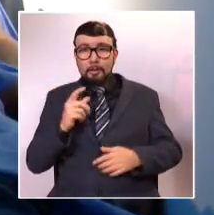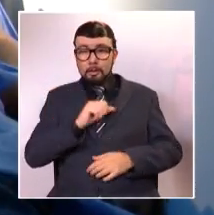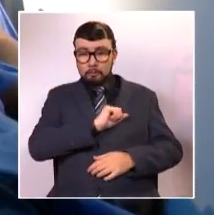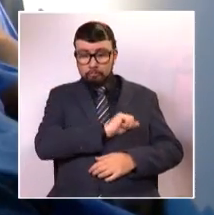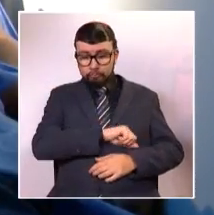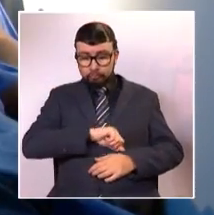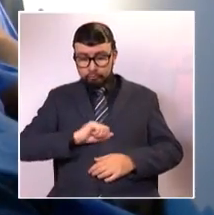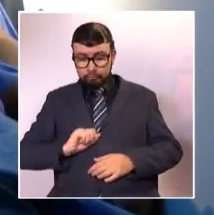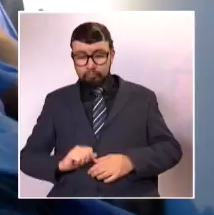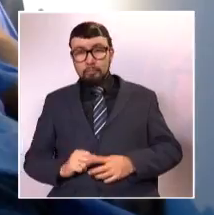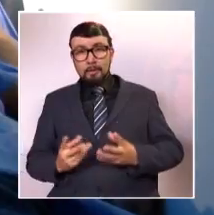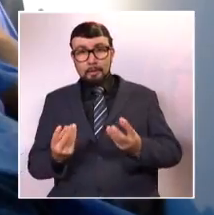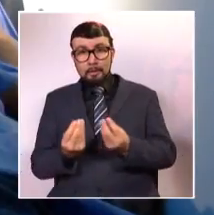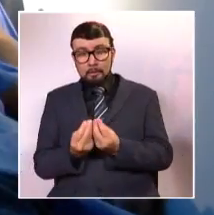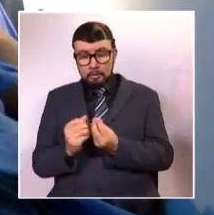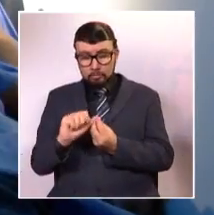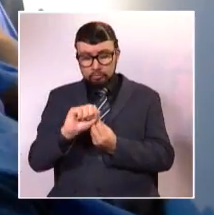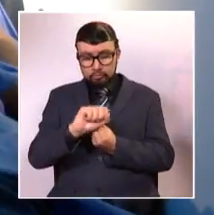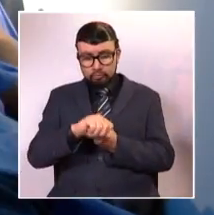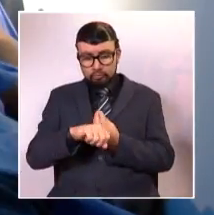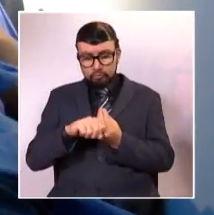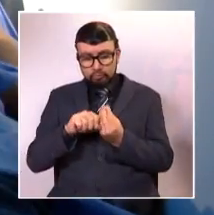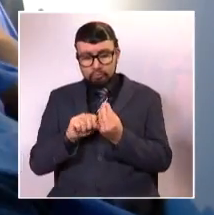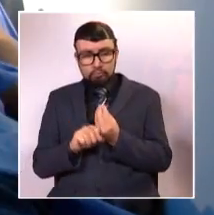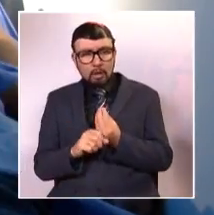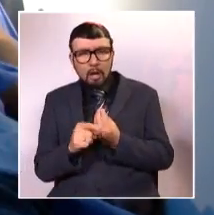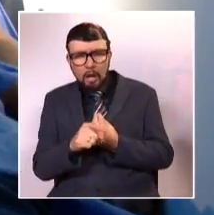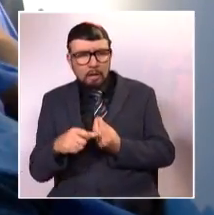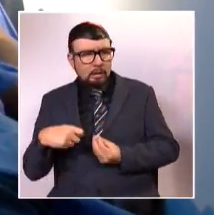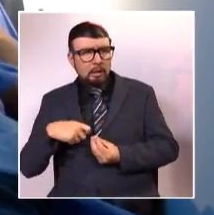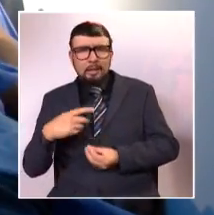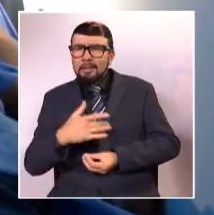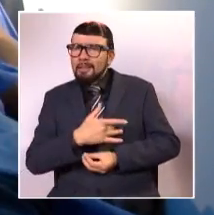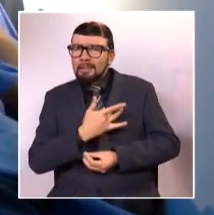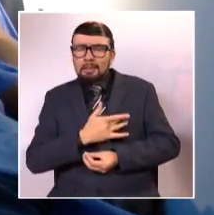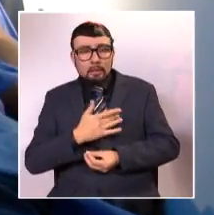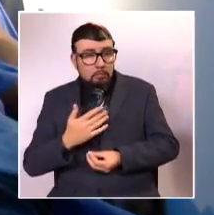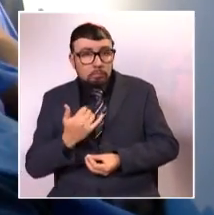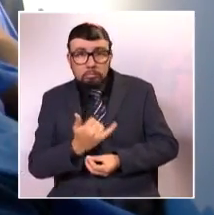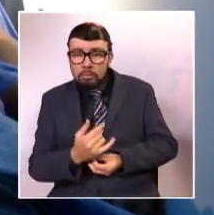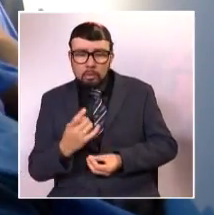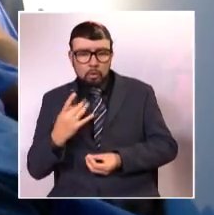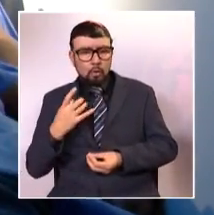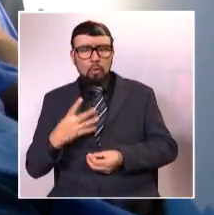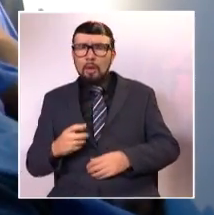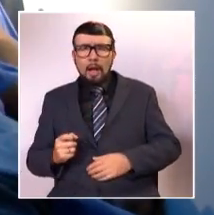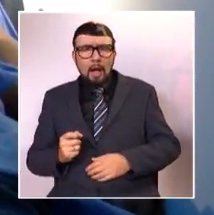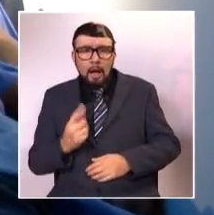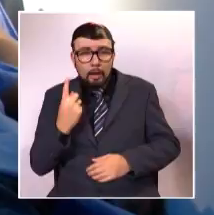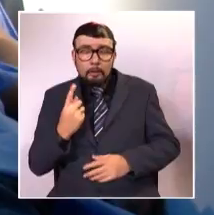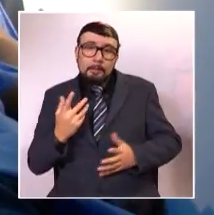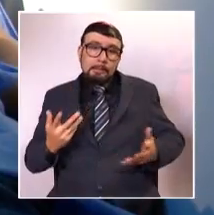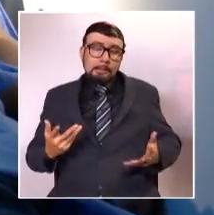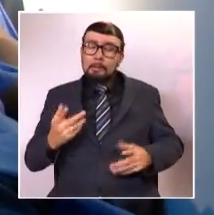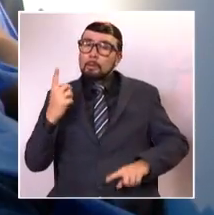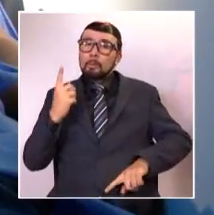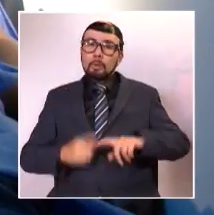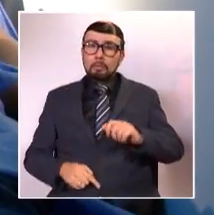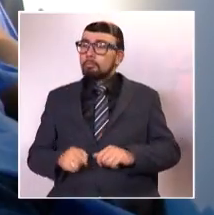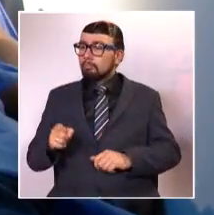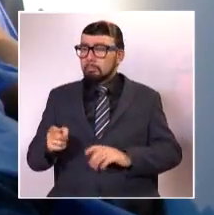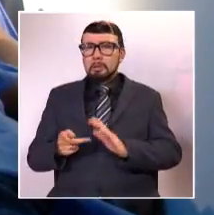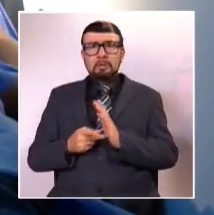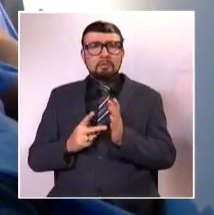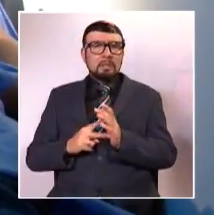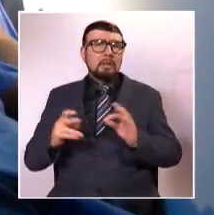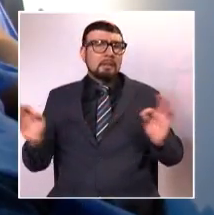los testículos, ¿sí? A margen de que tengamos algún tipo de sintomatología, algún dolor o algo. Entonces es un examen supremamente